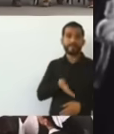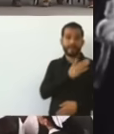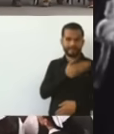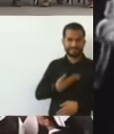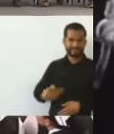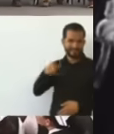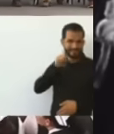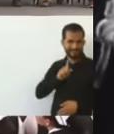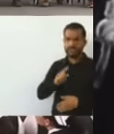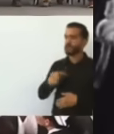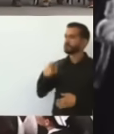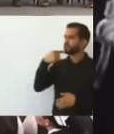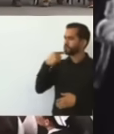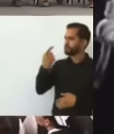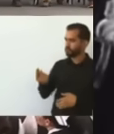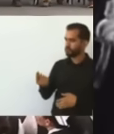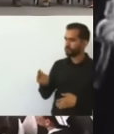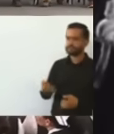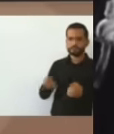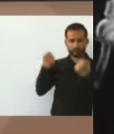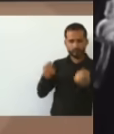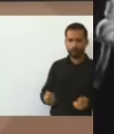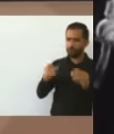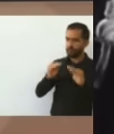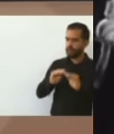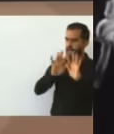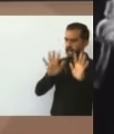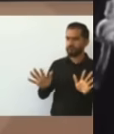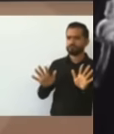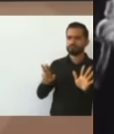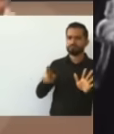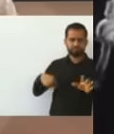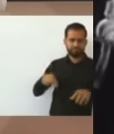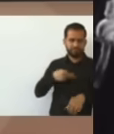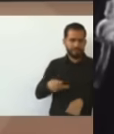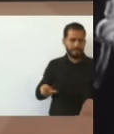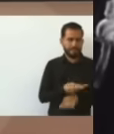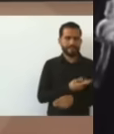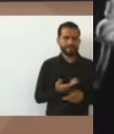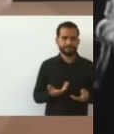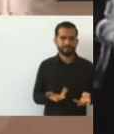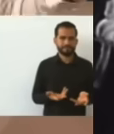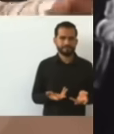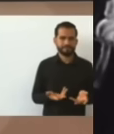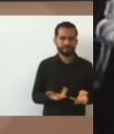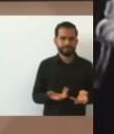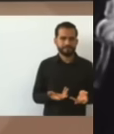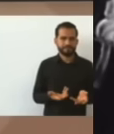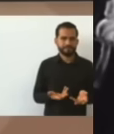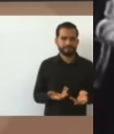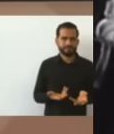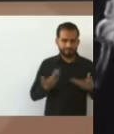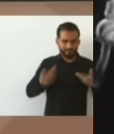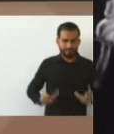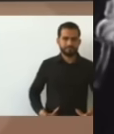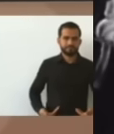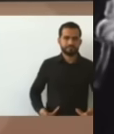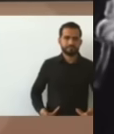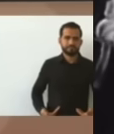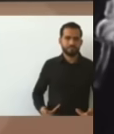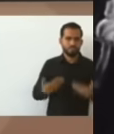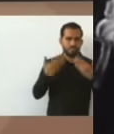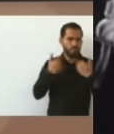dejar absolutamente clara nuestra situación. No hay nada, ni